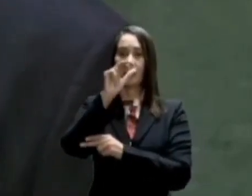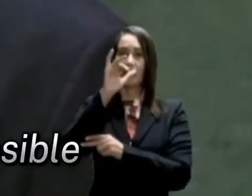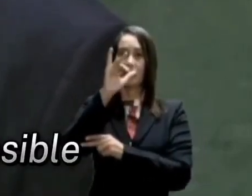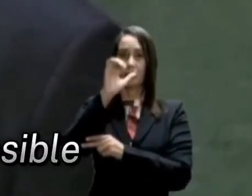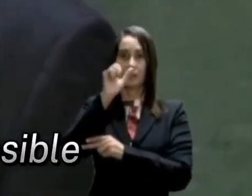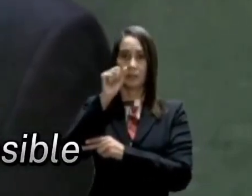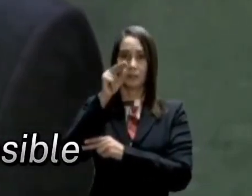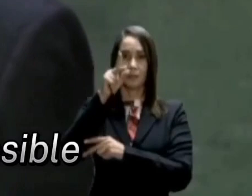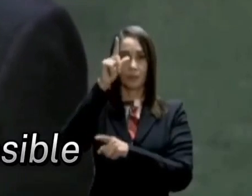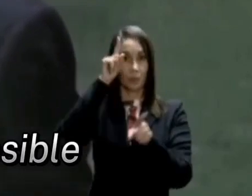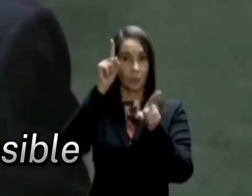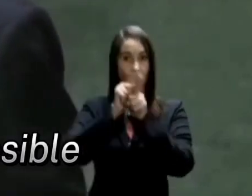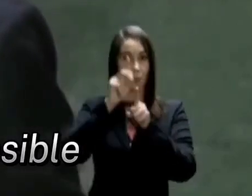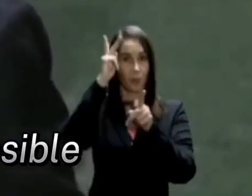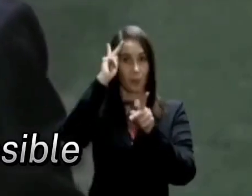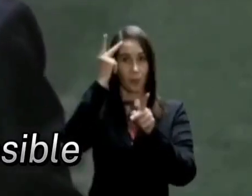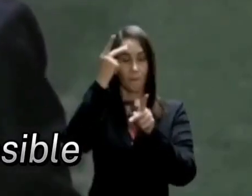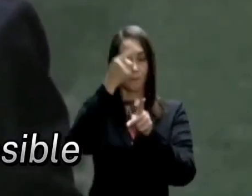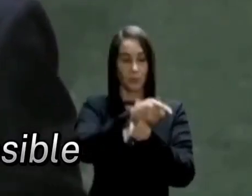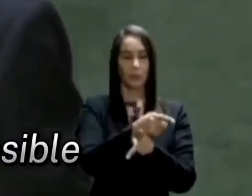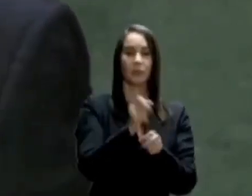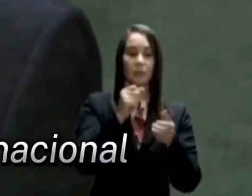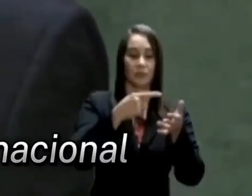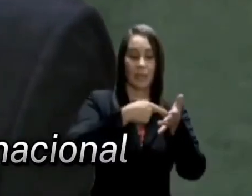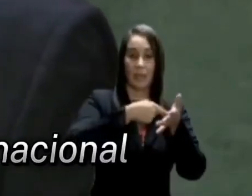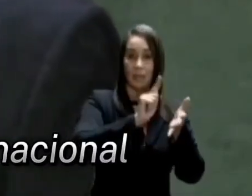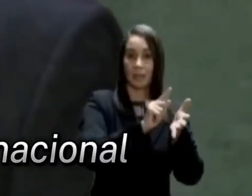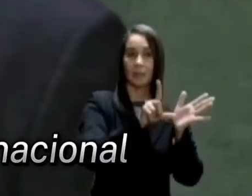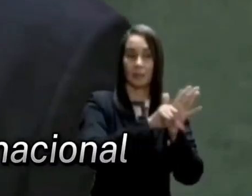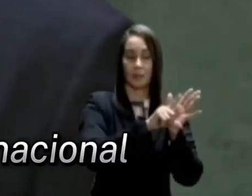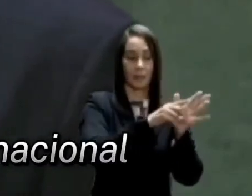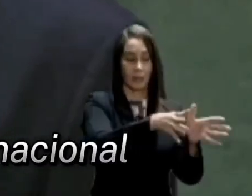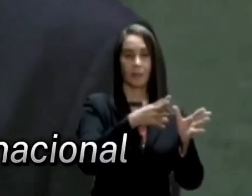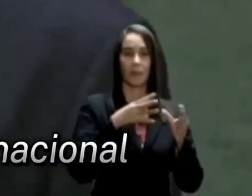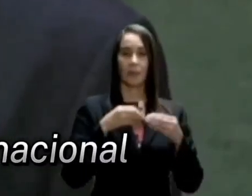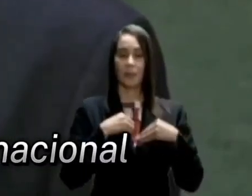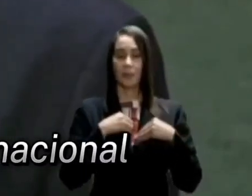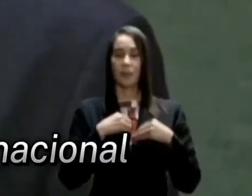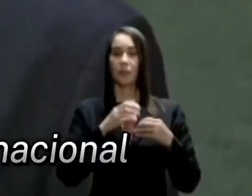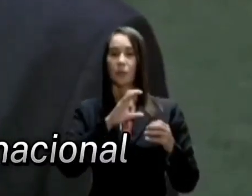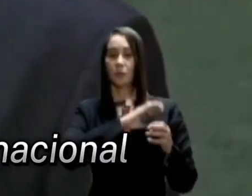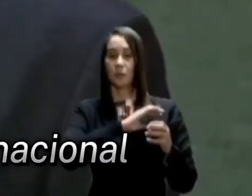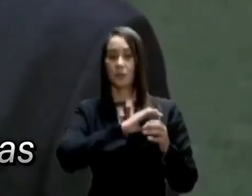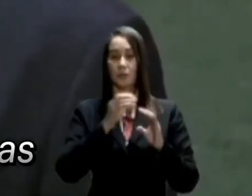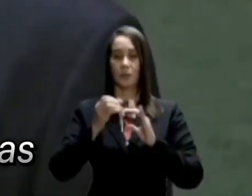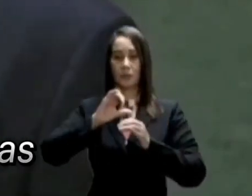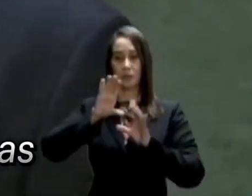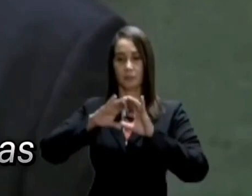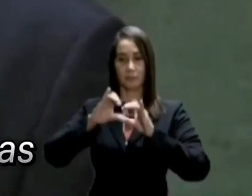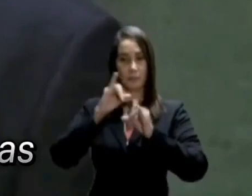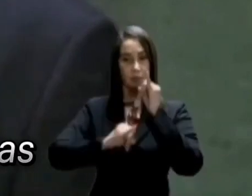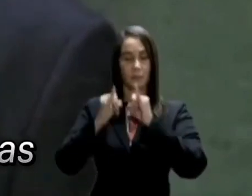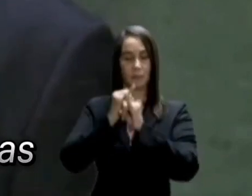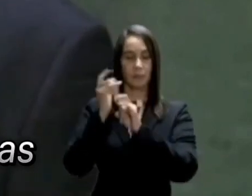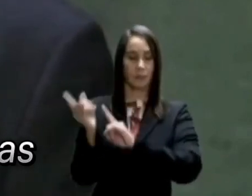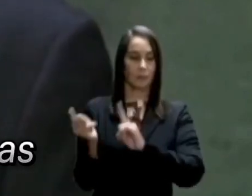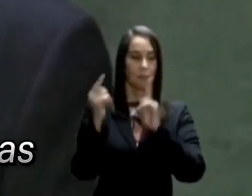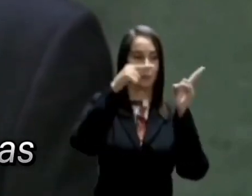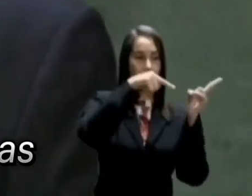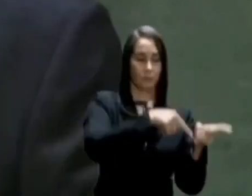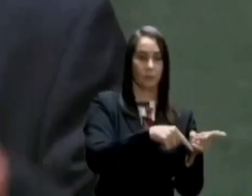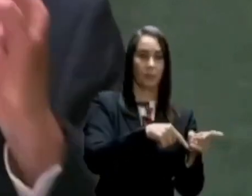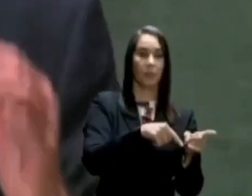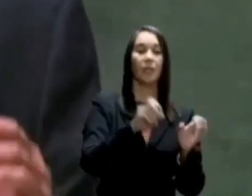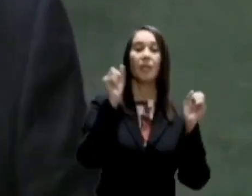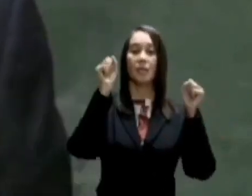político que permita la mayor legitimidad posible para la aceptación de una fuerza multinacional y la celebración de elecciones